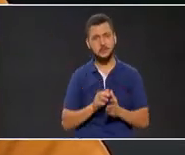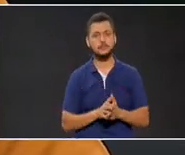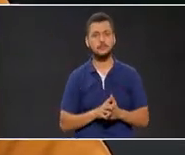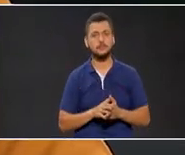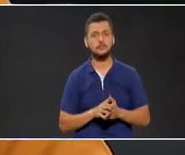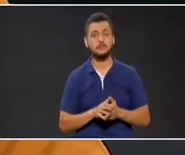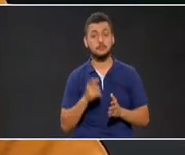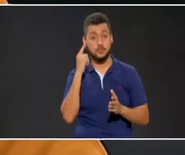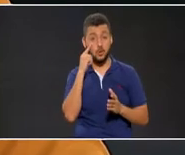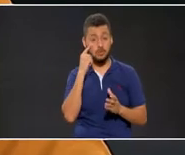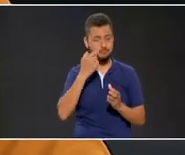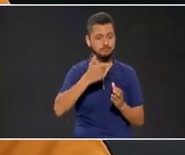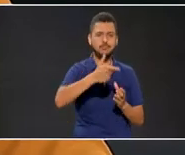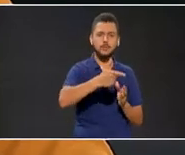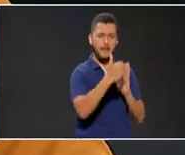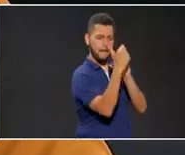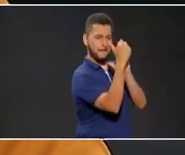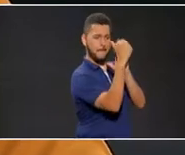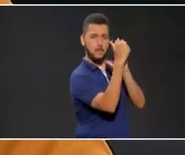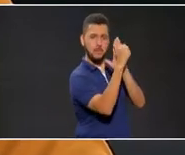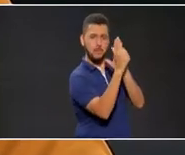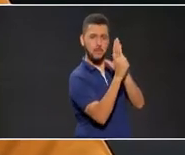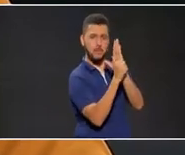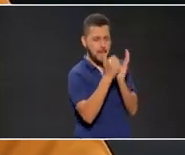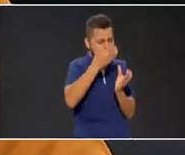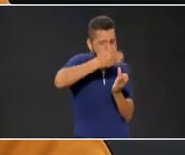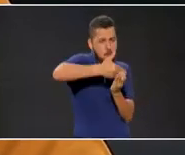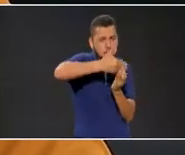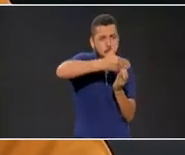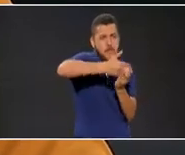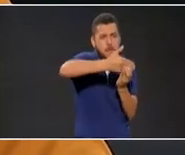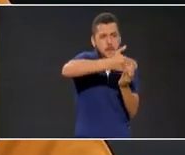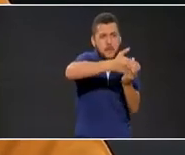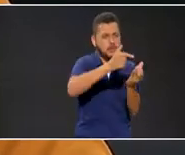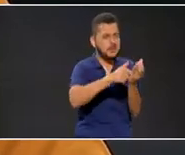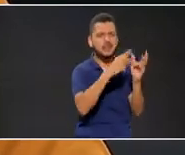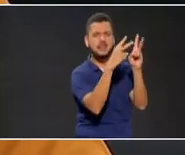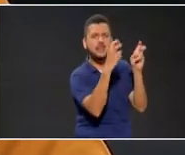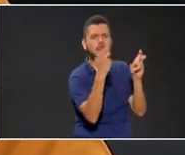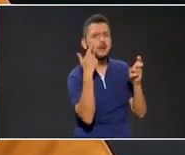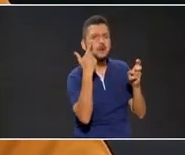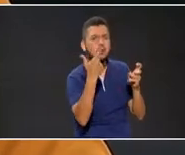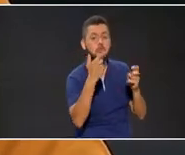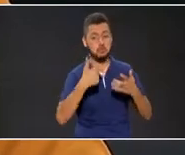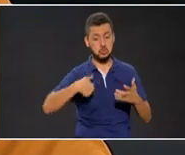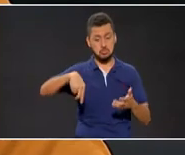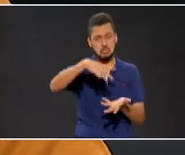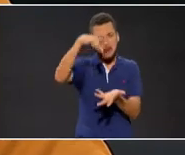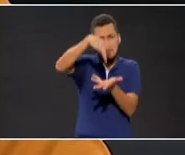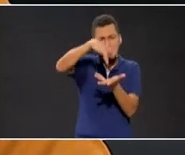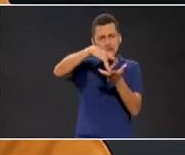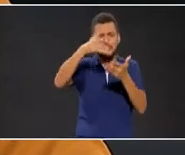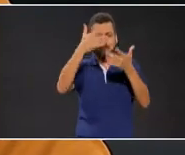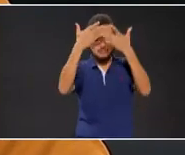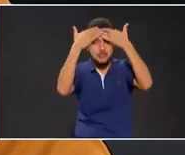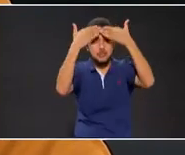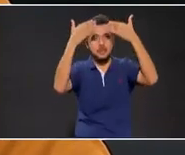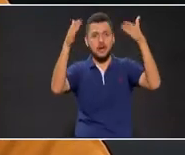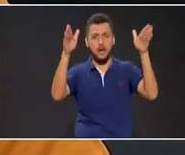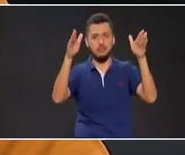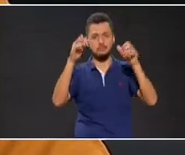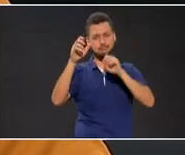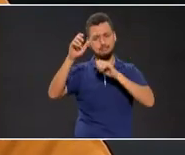agenda donde se vea la democracia participativa la justicia donde podamos tener una